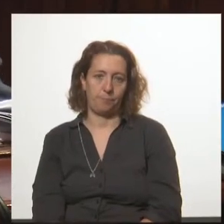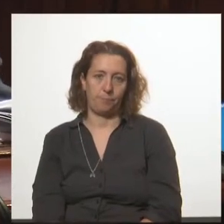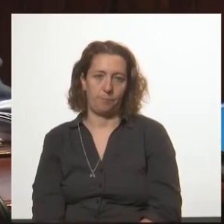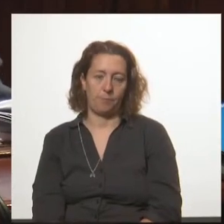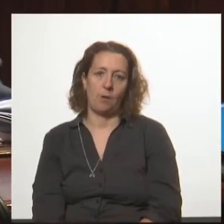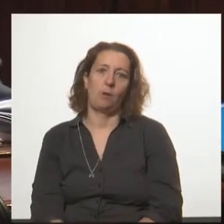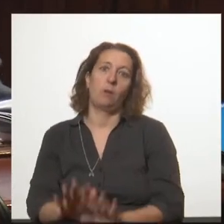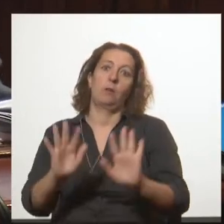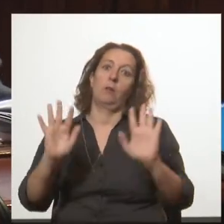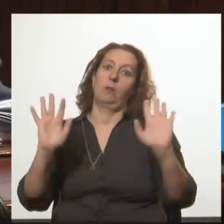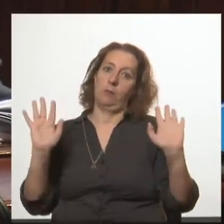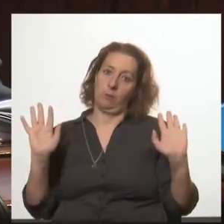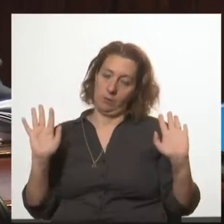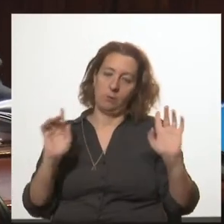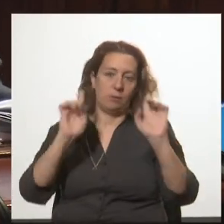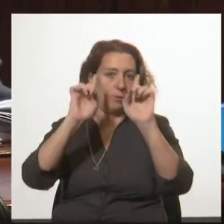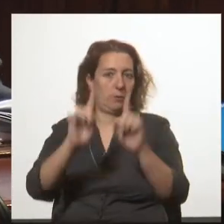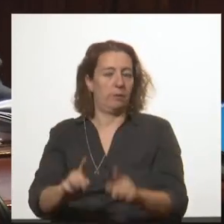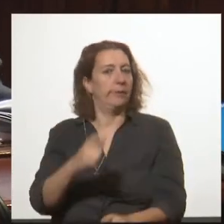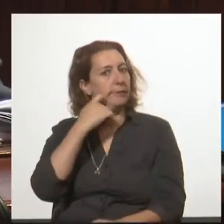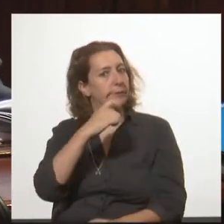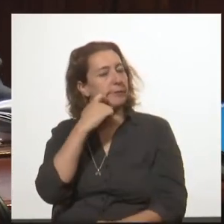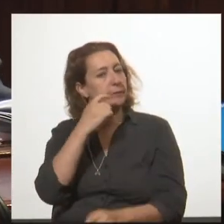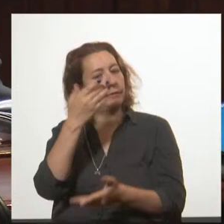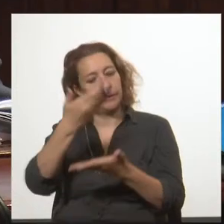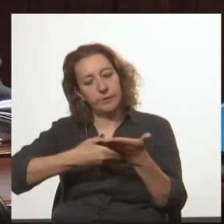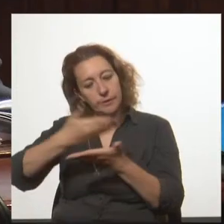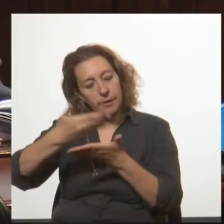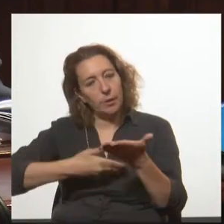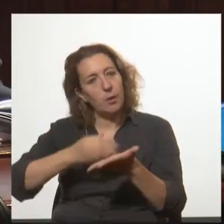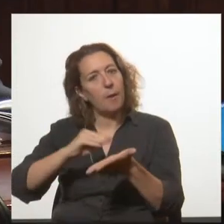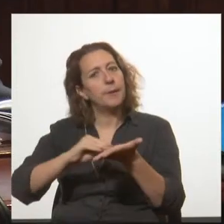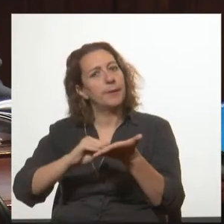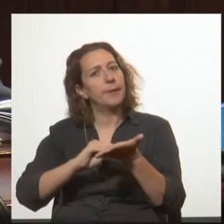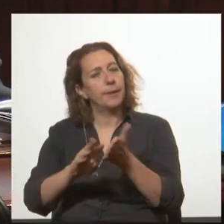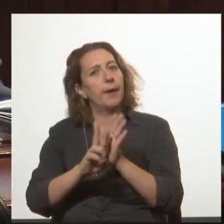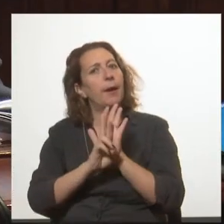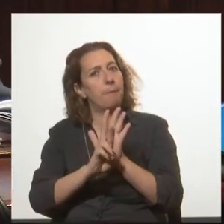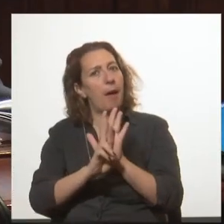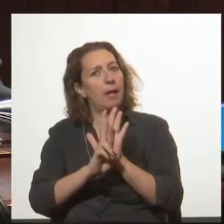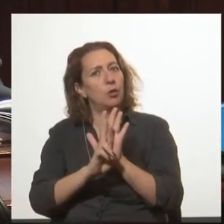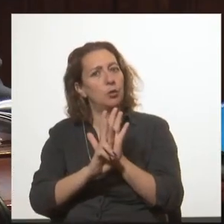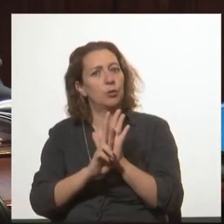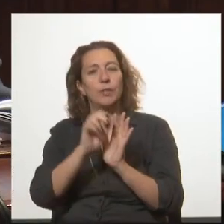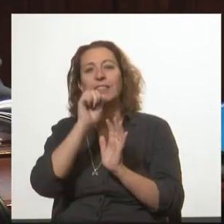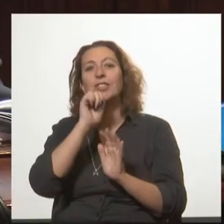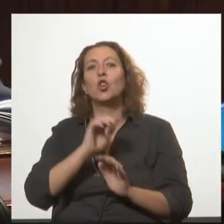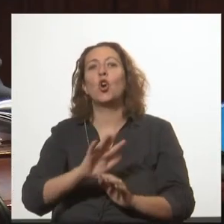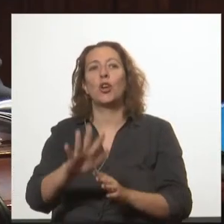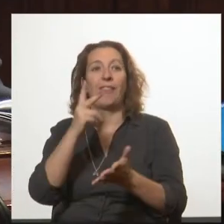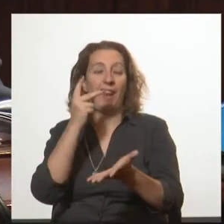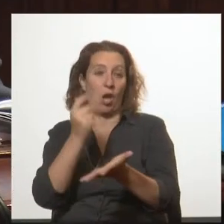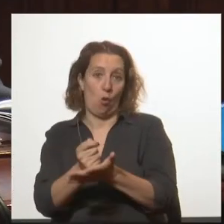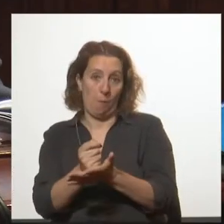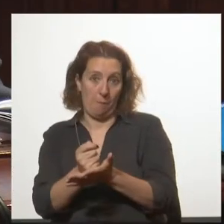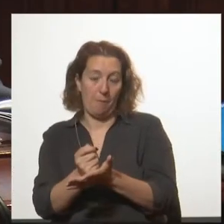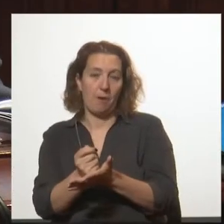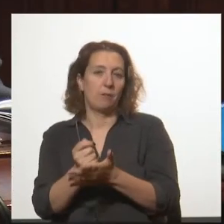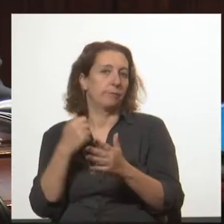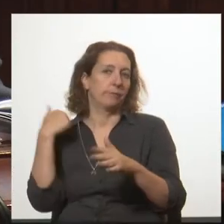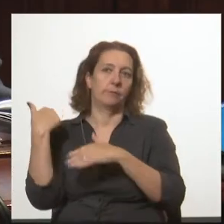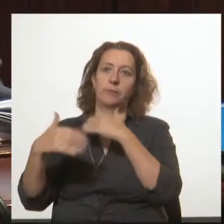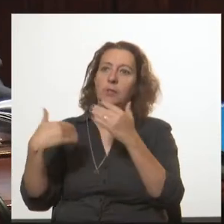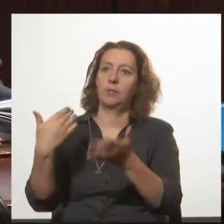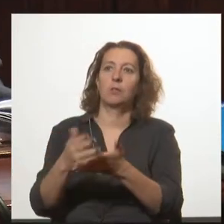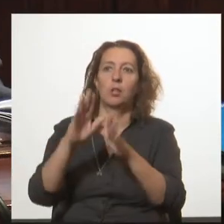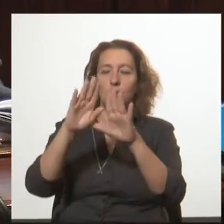ni hablemos de la carencia de documentación administrativa de respaldo lo que tradicionalmente llamamos historia de la compra que es tradicional en todo proceso ya